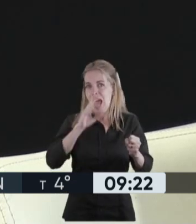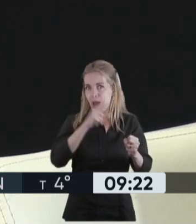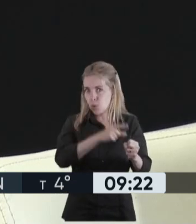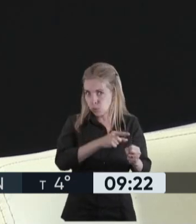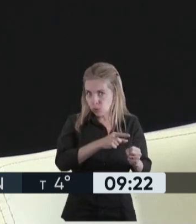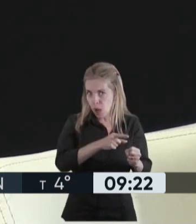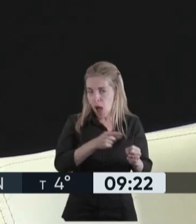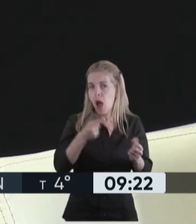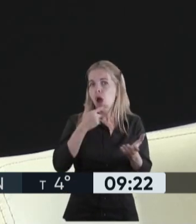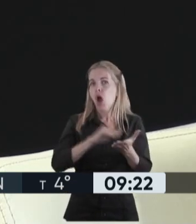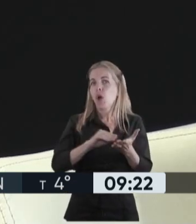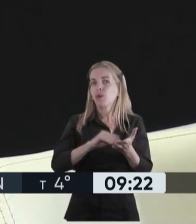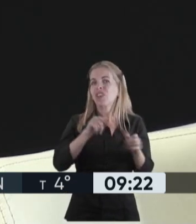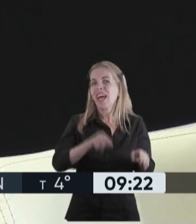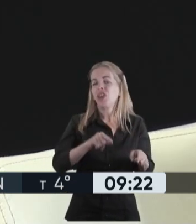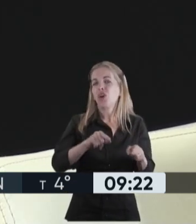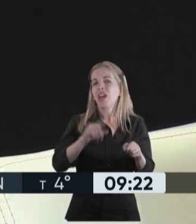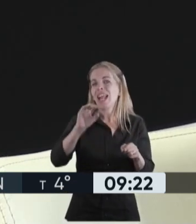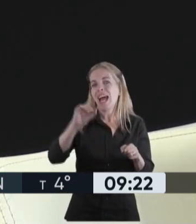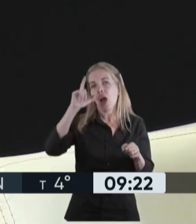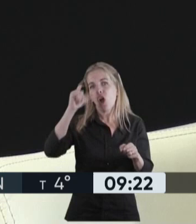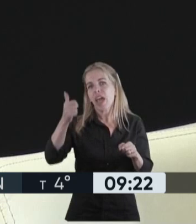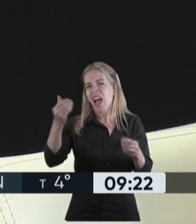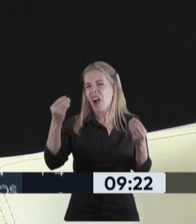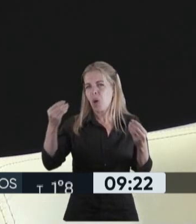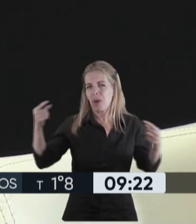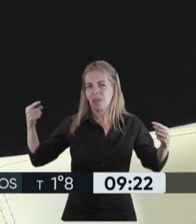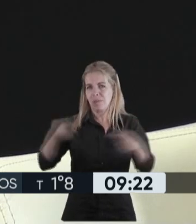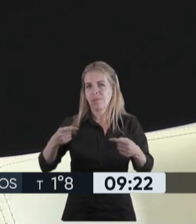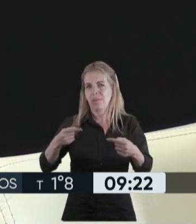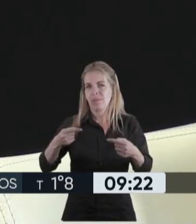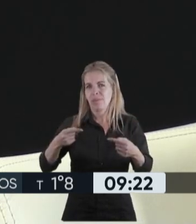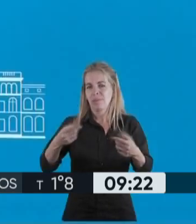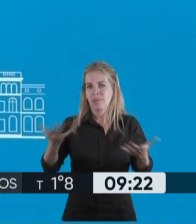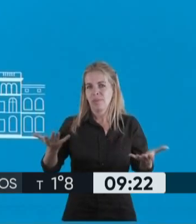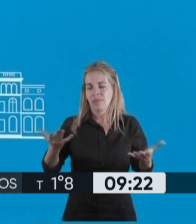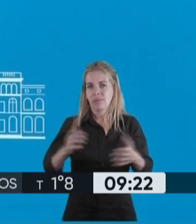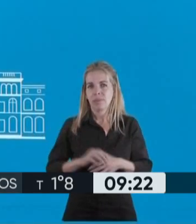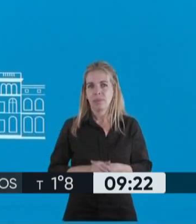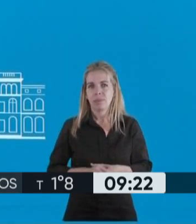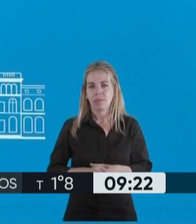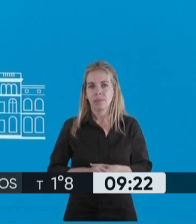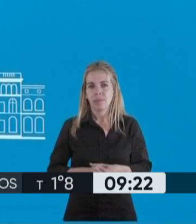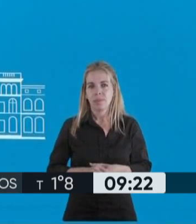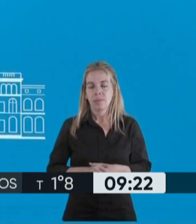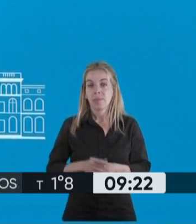observador permanente en la OEA. ¿Cómo puede explicar el gobierno esta contradicción en política exterior? Si hay algo que el gobierno tiene en